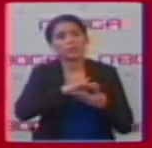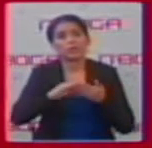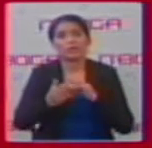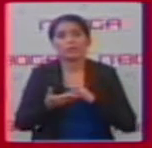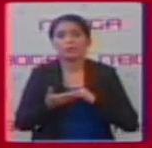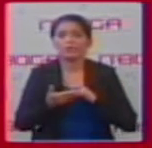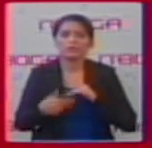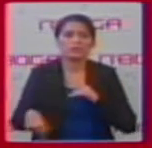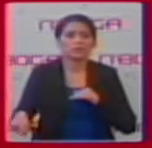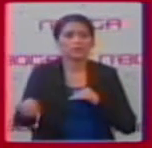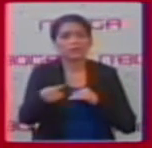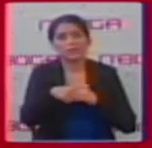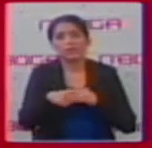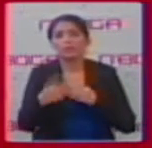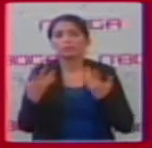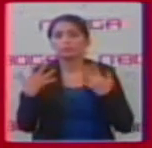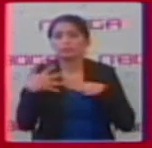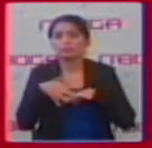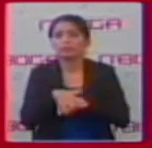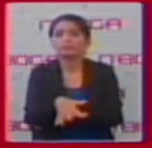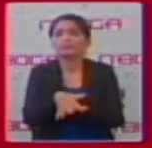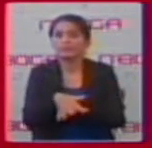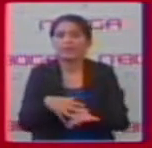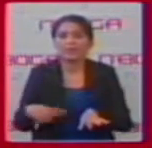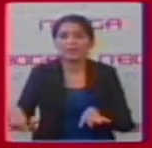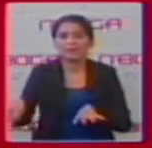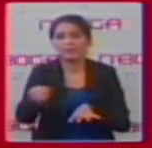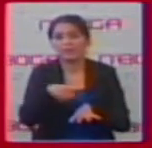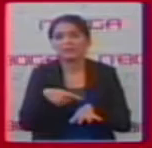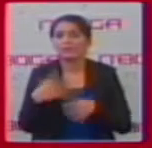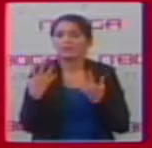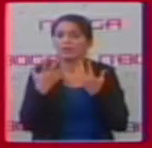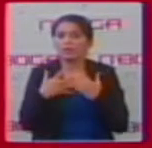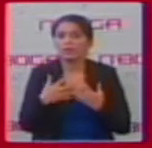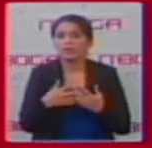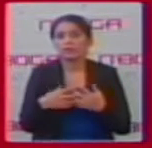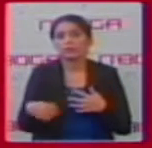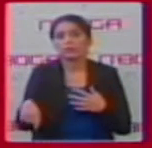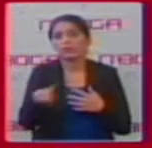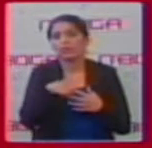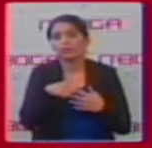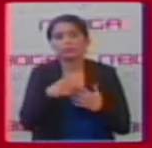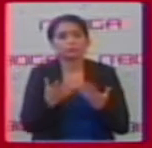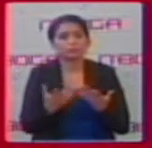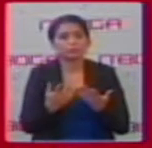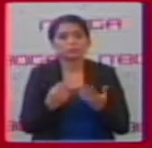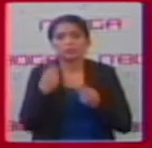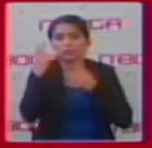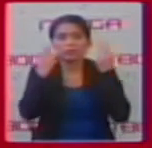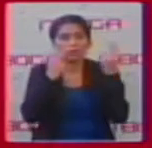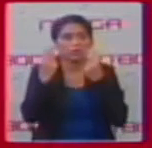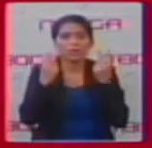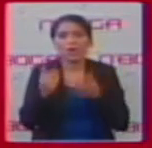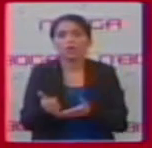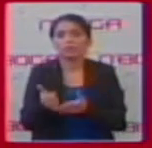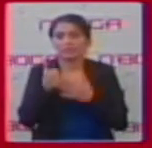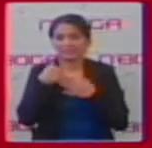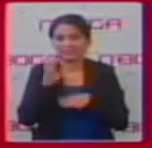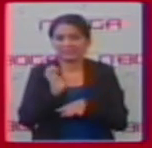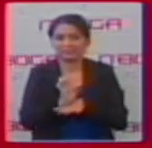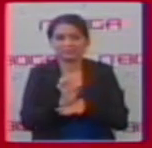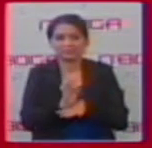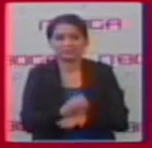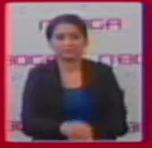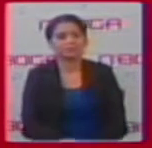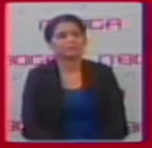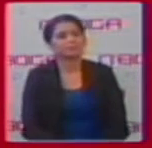integre cada vez más y mejor a lo que significa la industria del turismo y cómo esto contribuye a la economía del país. Francisco, y a propósito